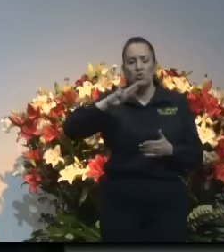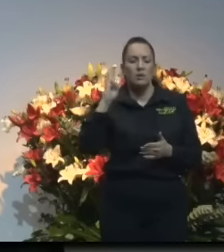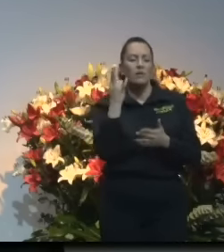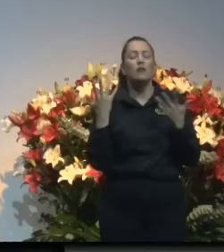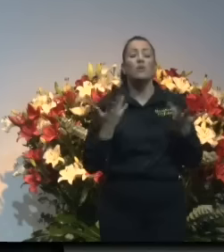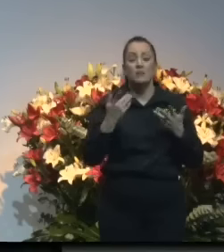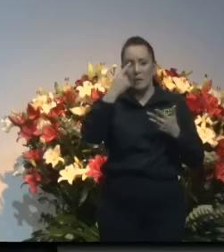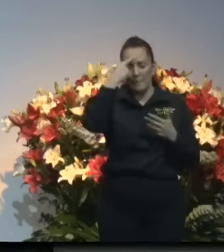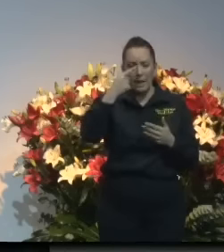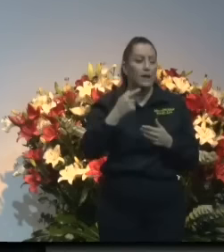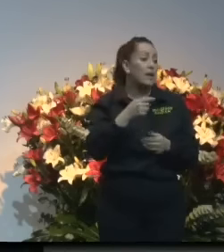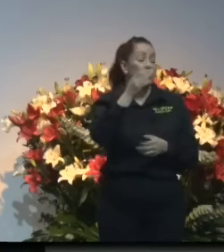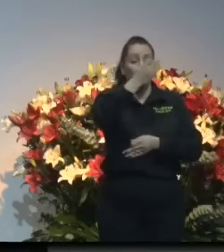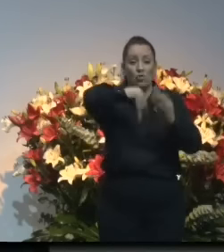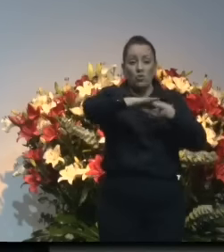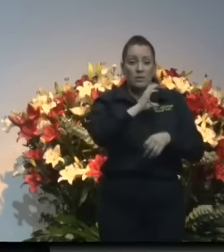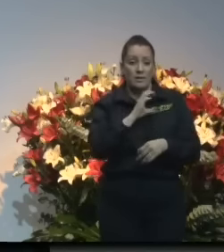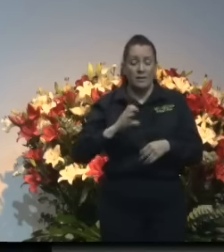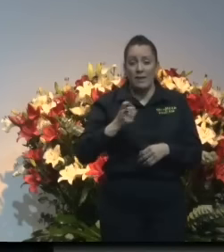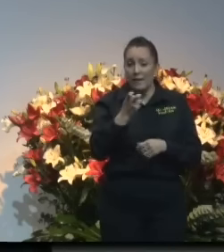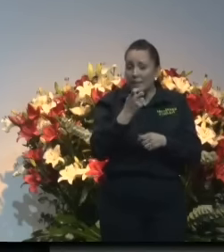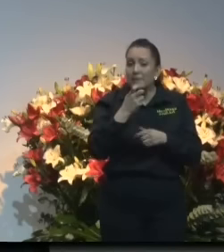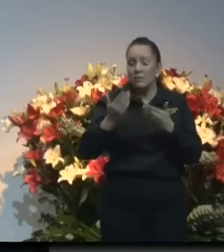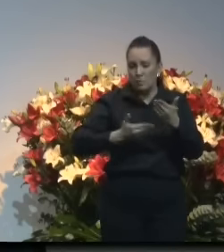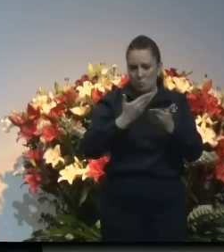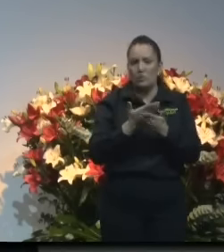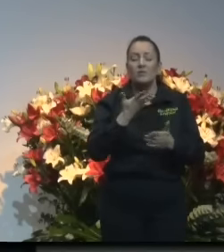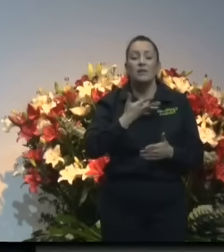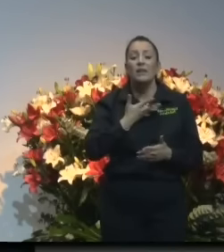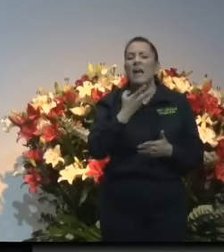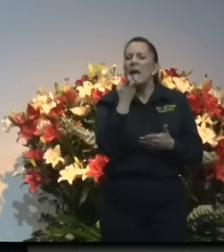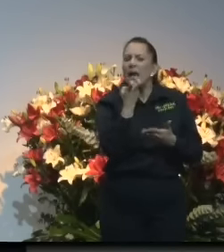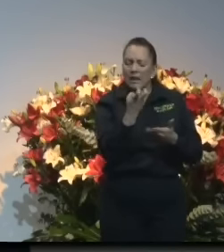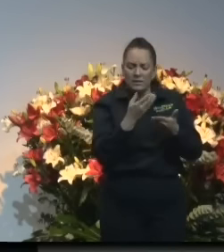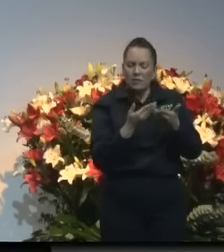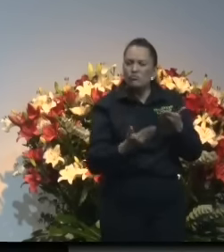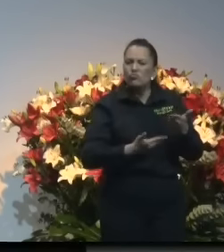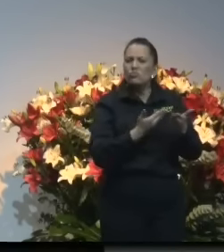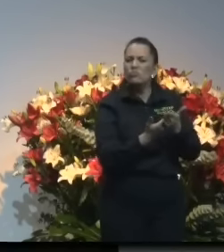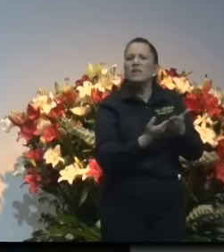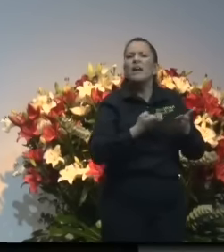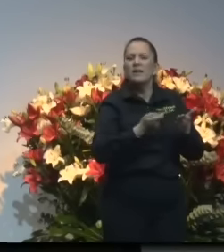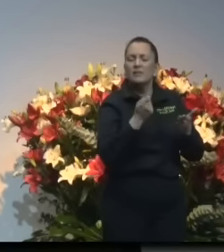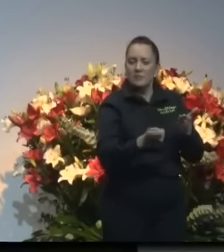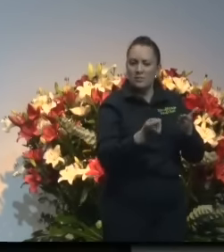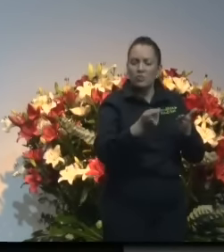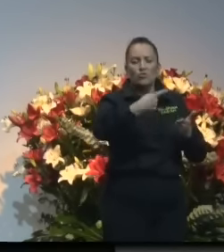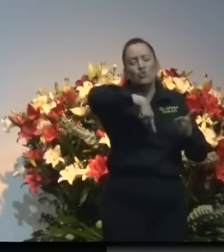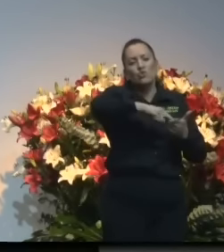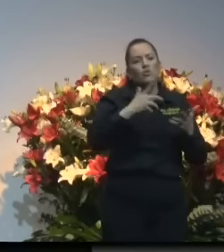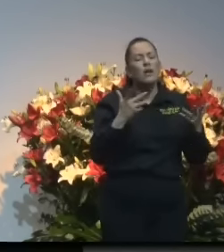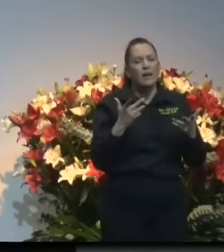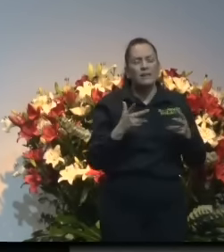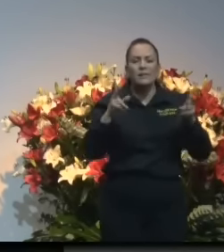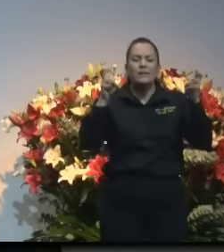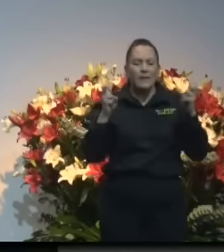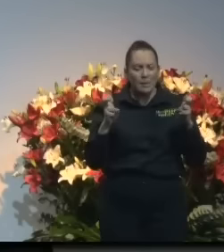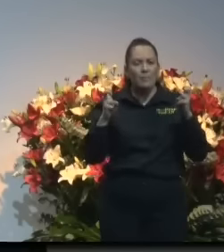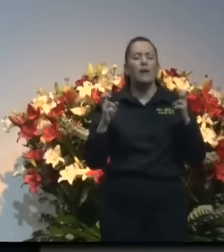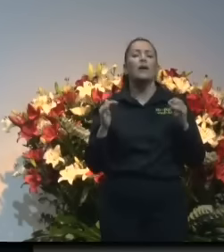a la presidencia de la República. Se trata de un documento que desarrolla iniciativas en materia de equidad